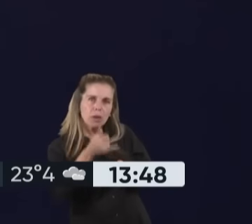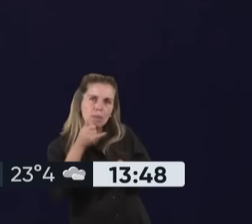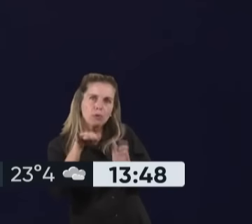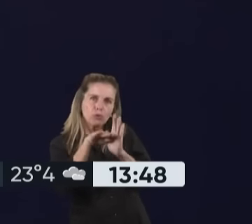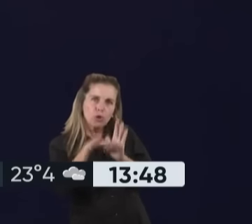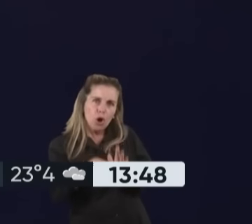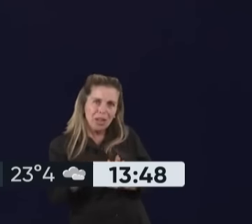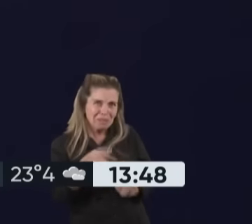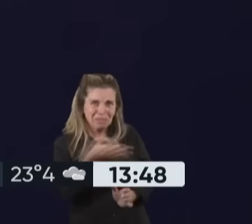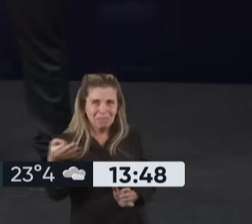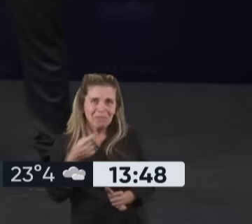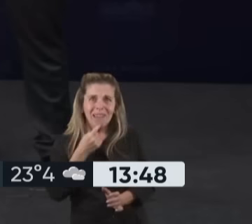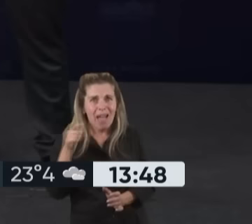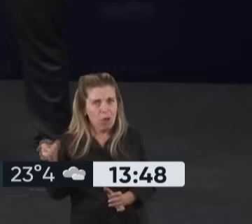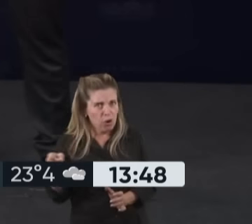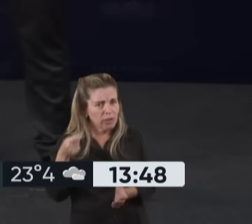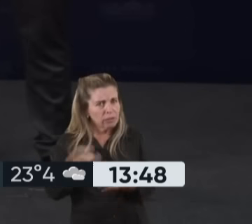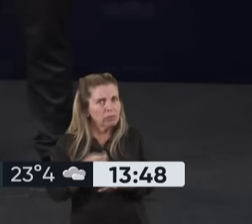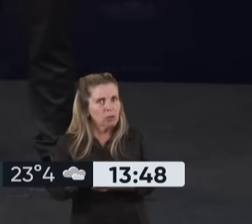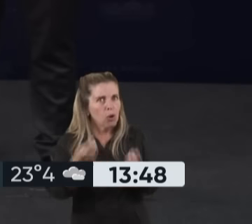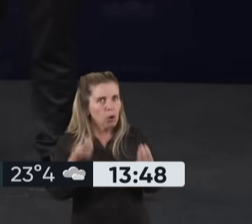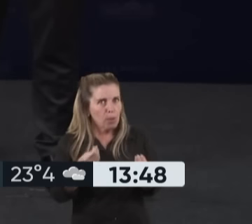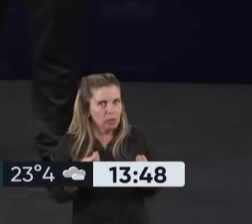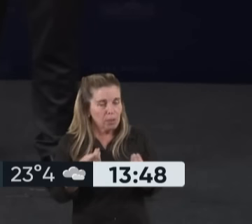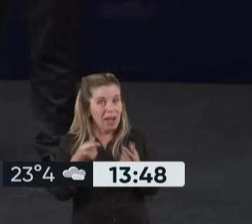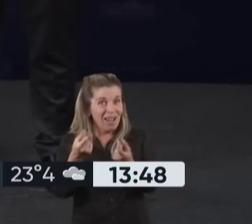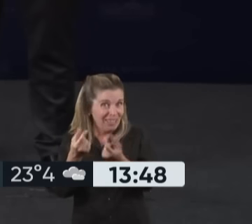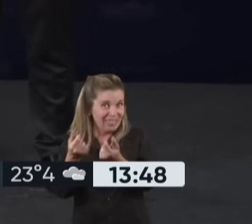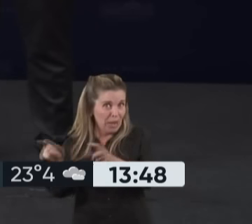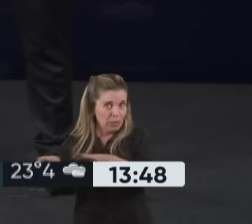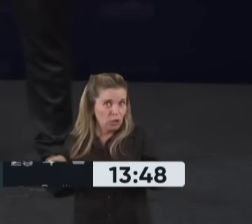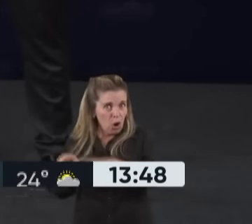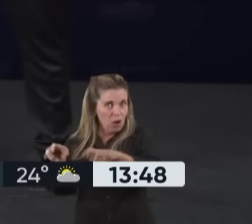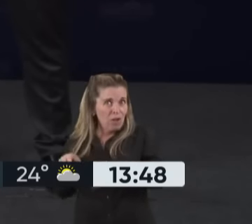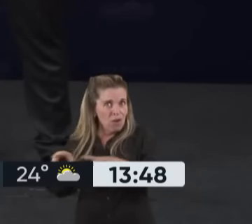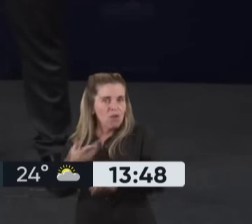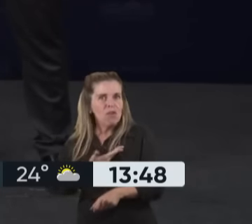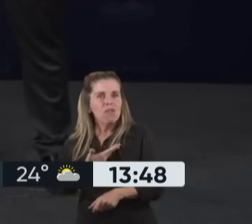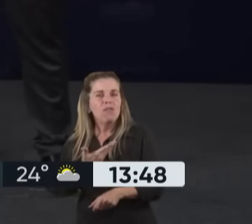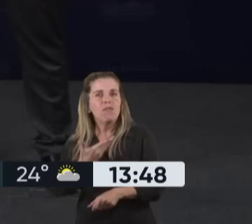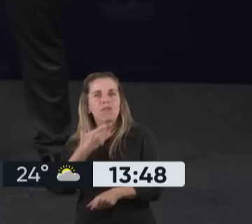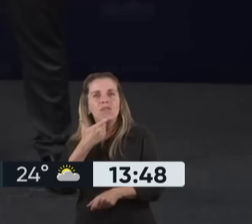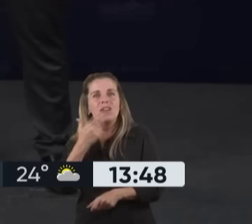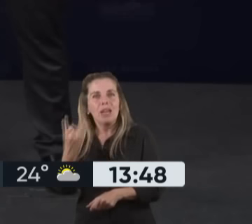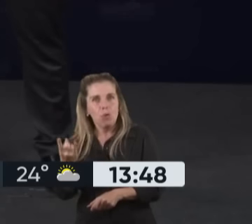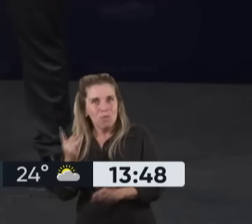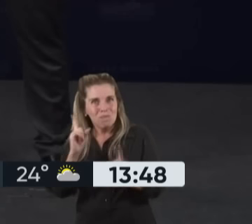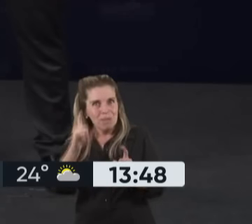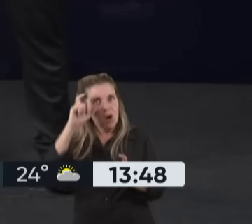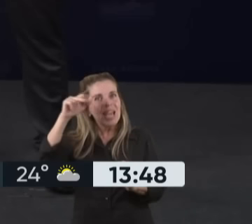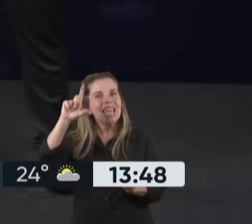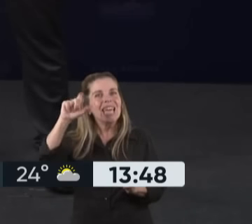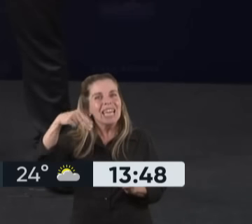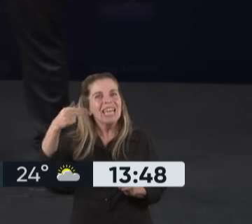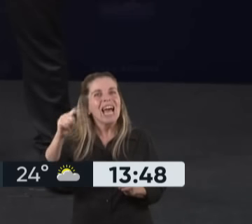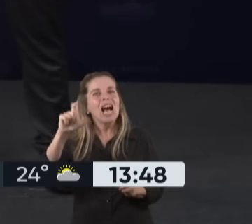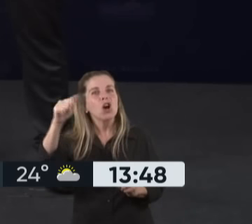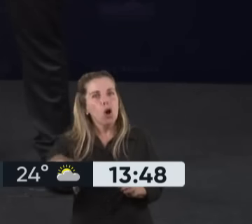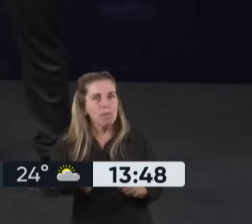Manuel Adorni, se financia con el Fondo del Servicio Universal, que es el fondo que tiene el ENACOM,